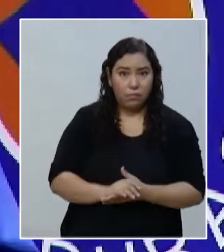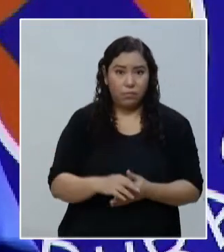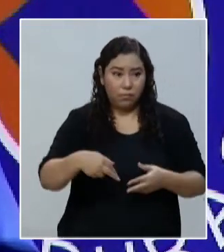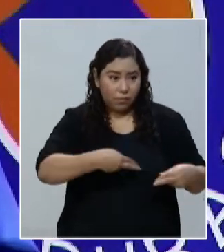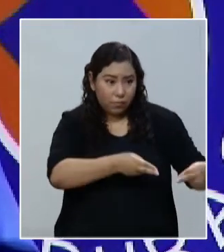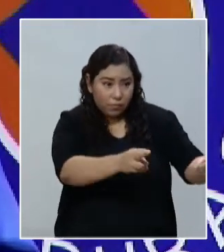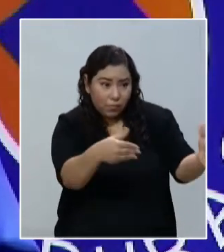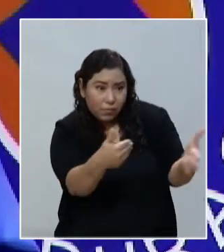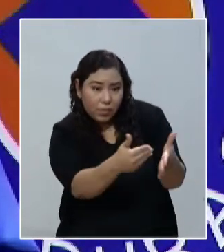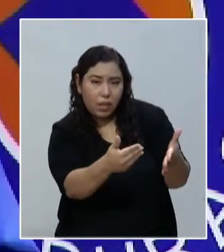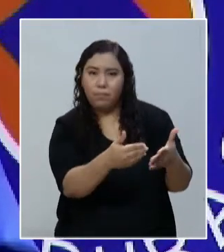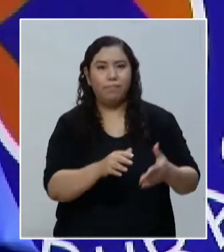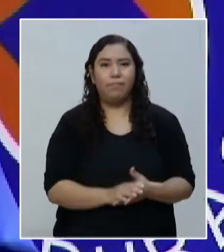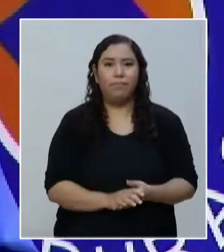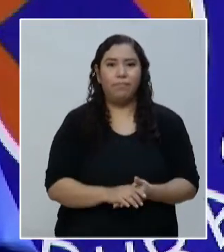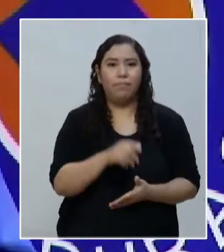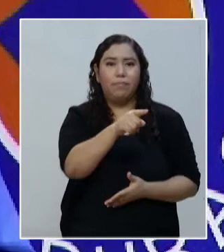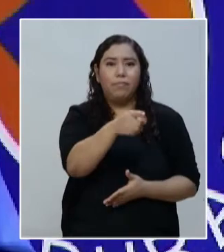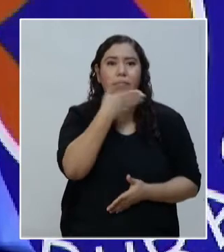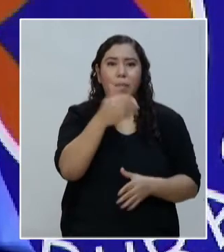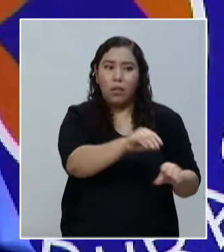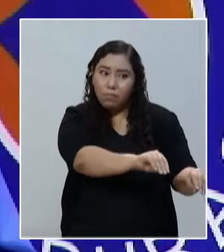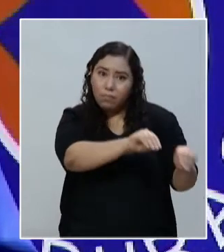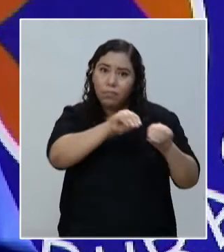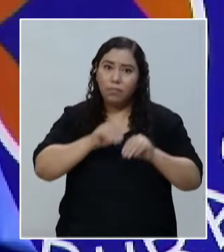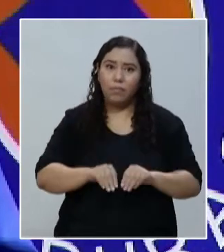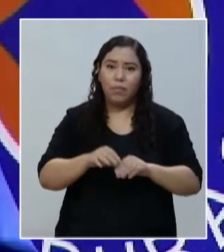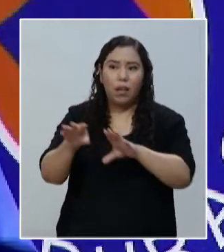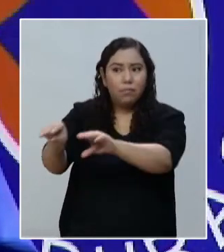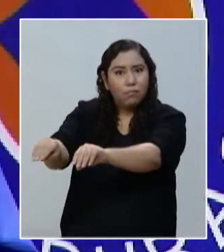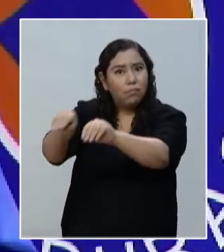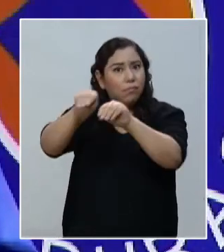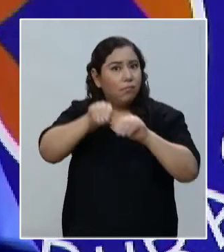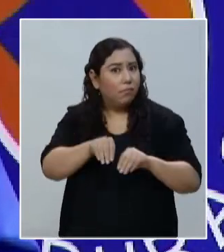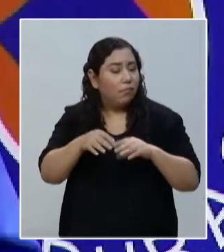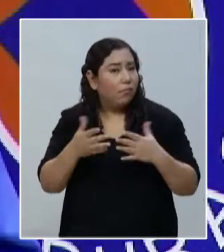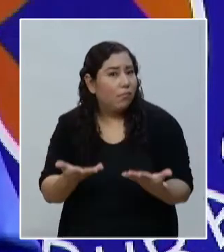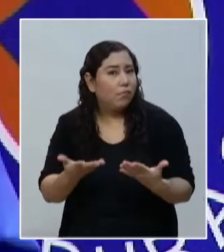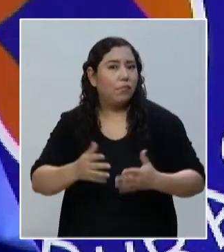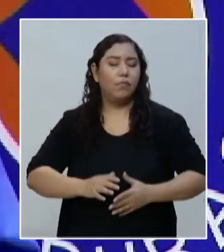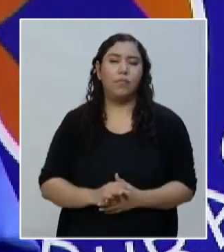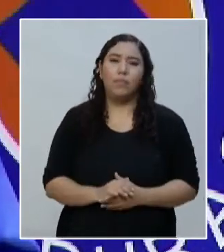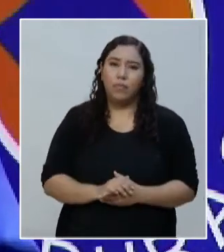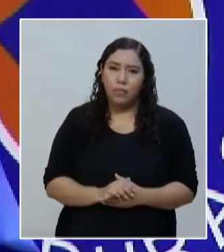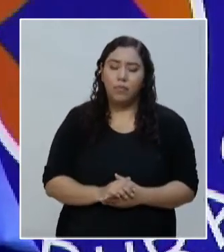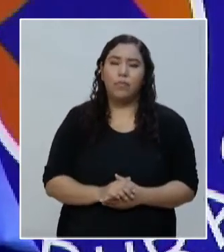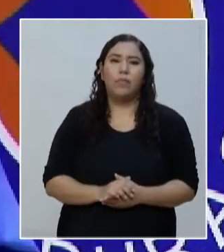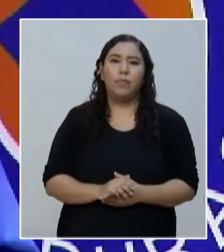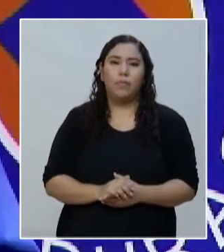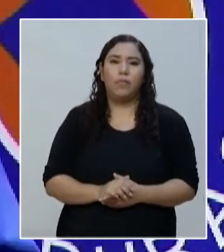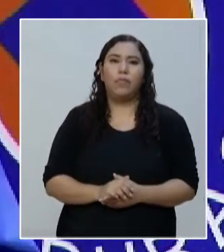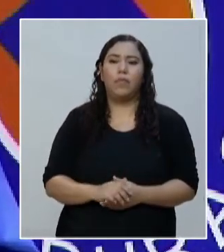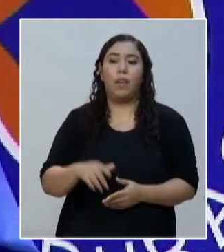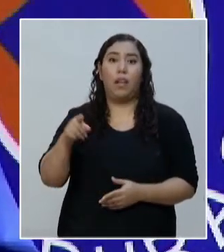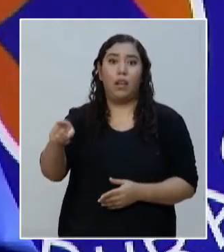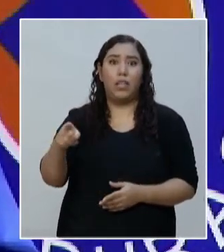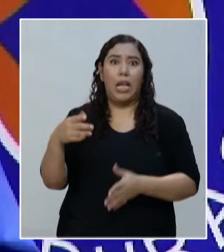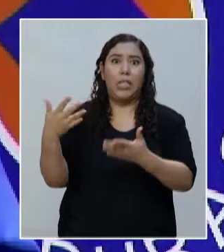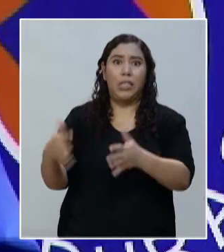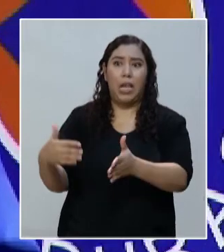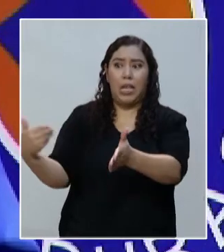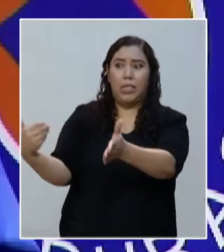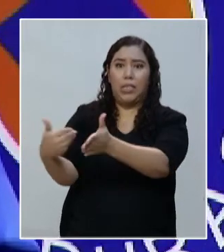Ulúa. Estamos a tiempo de evacuar. No quisiéramos estar ya justo dentro de este